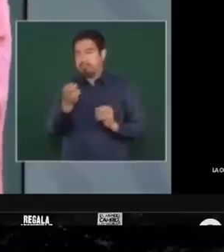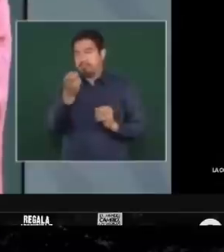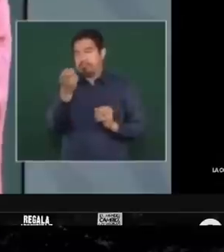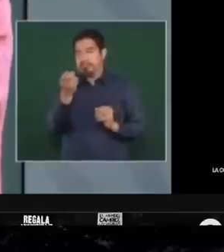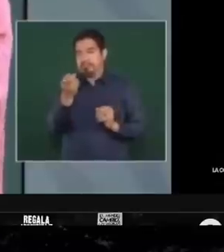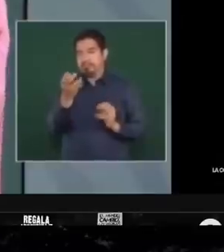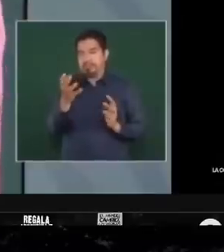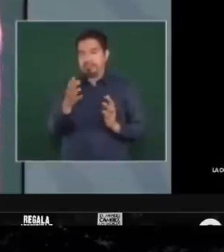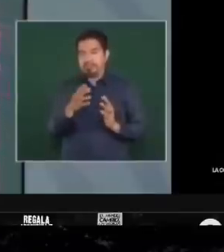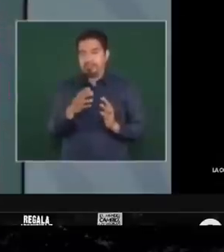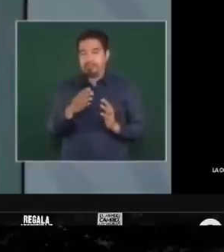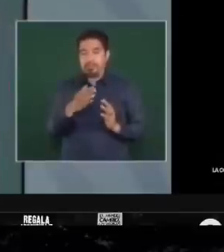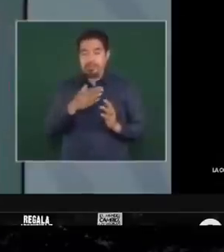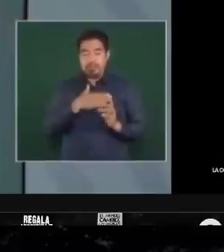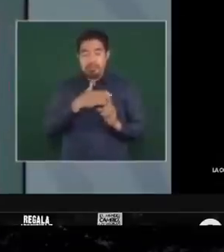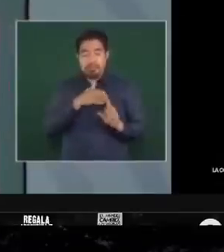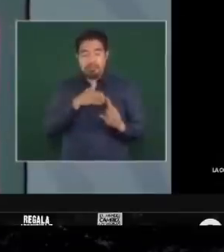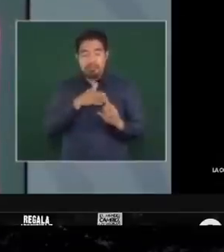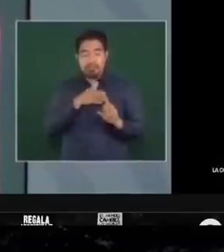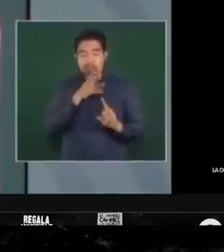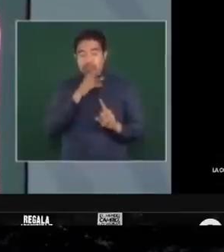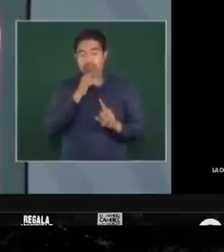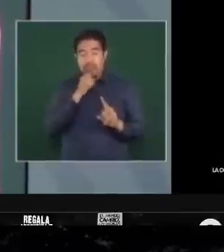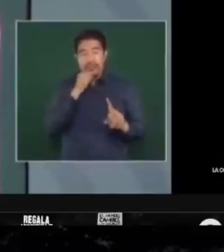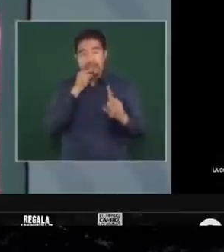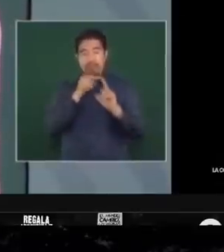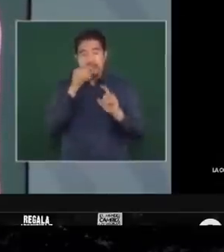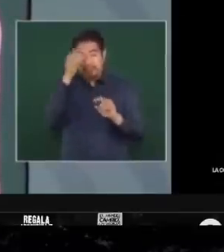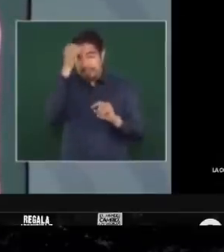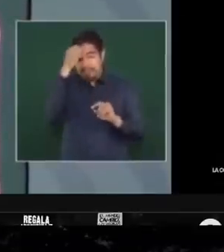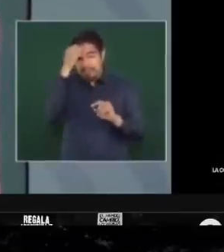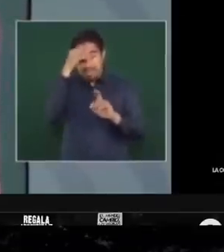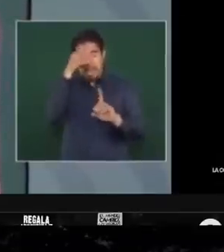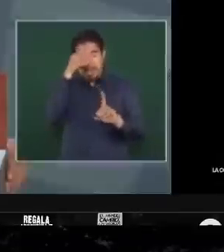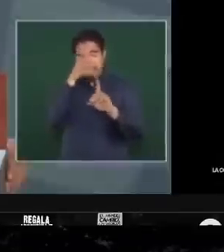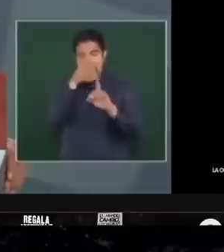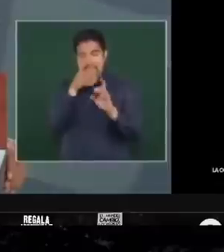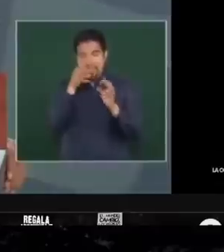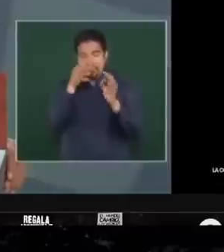Digo, cállenlo, no, por favor, tápenle la boca. No, déjale. Porque